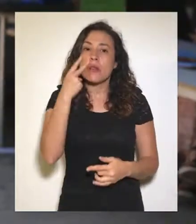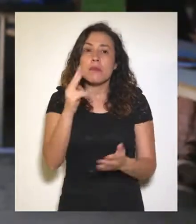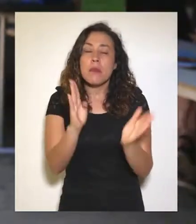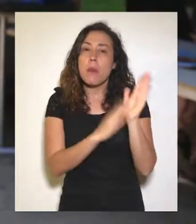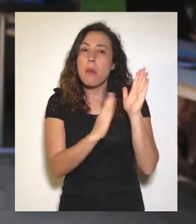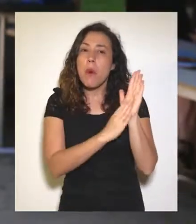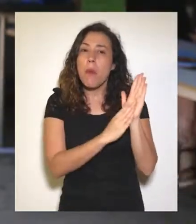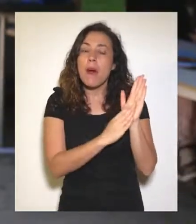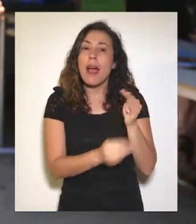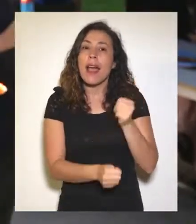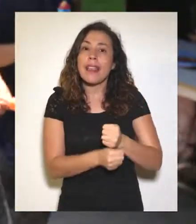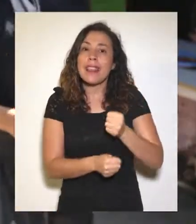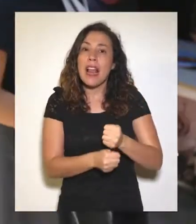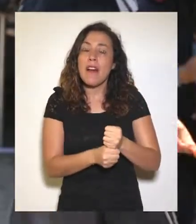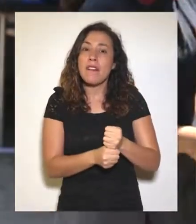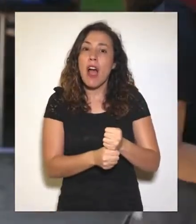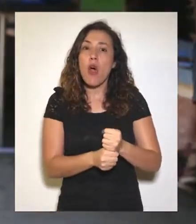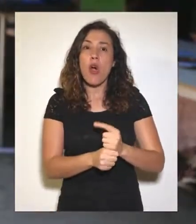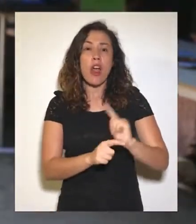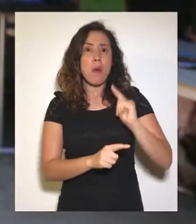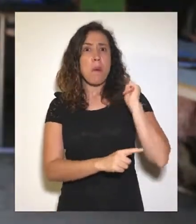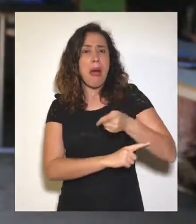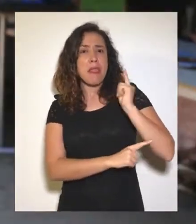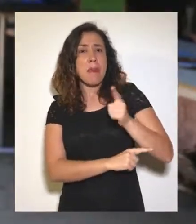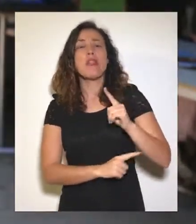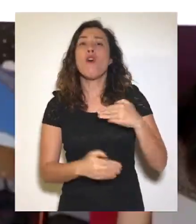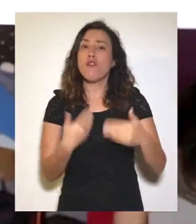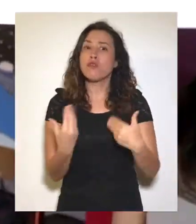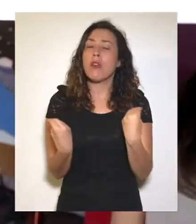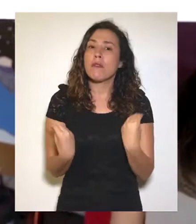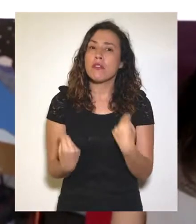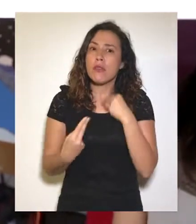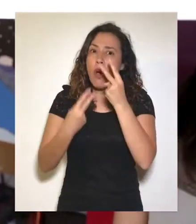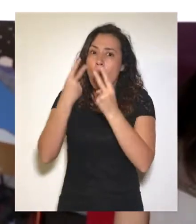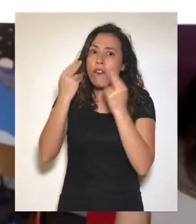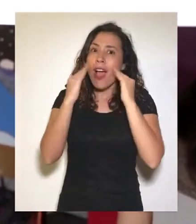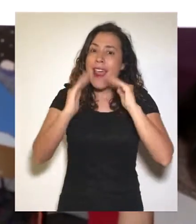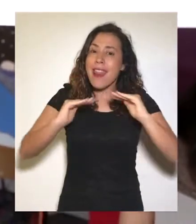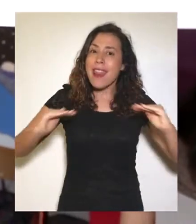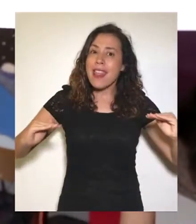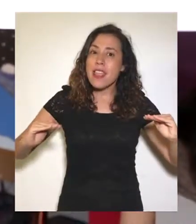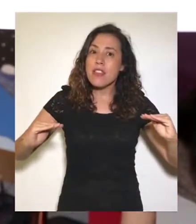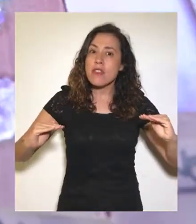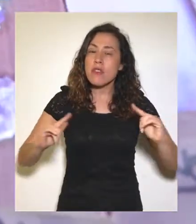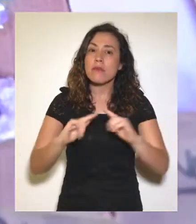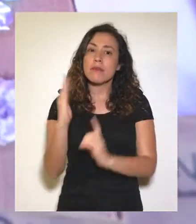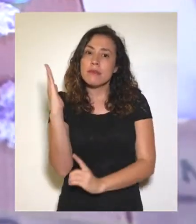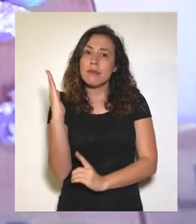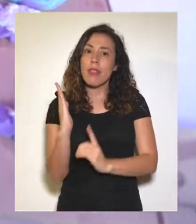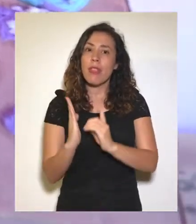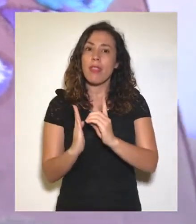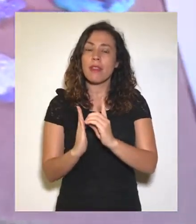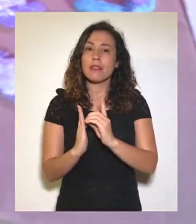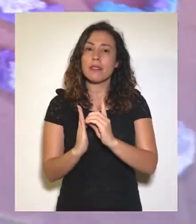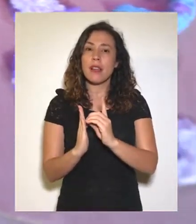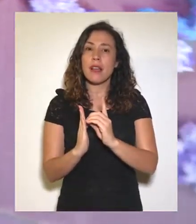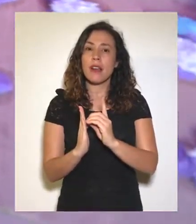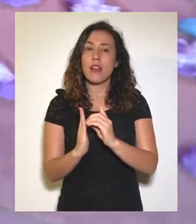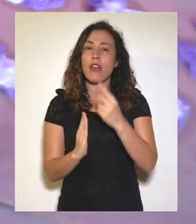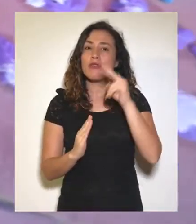importante es constatar que el trabajo no impuesto funciona. He visto cómo los niños han ido